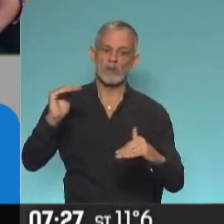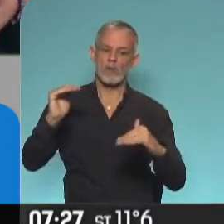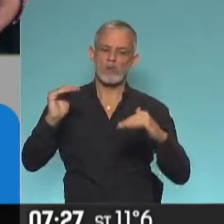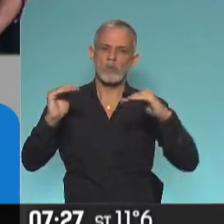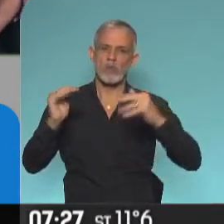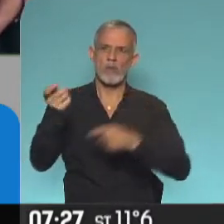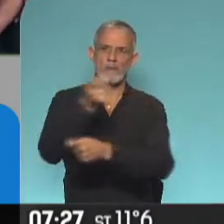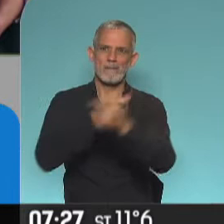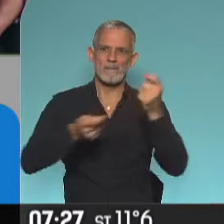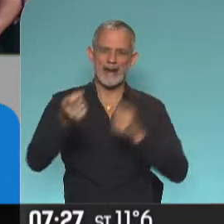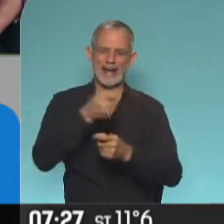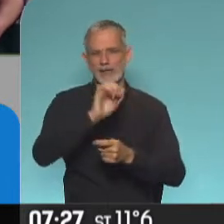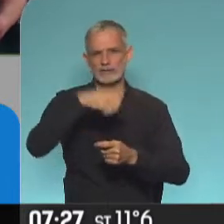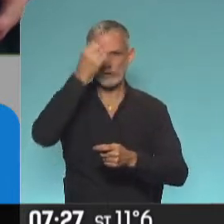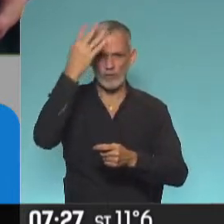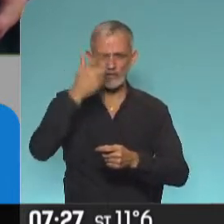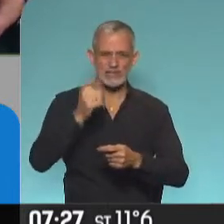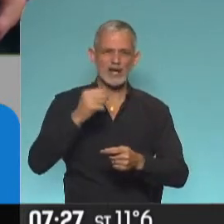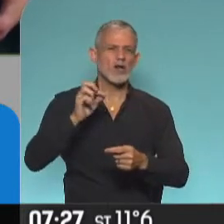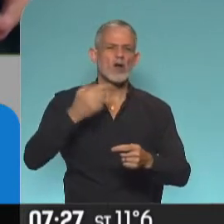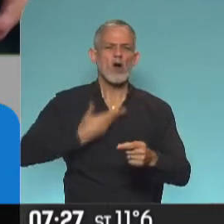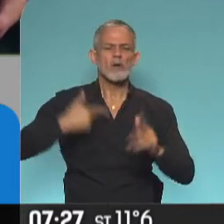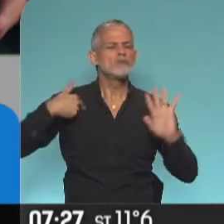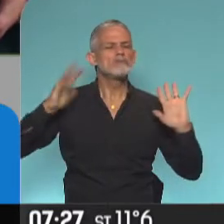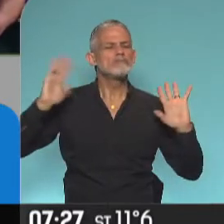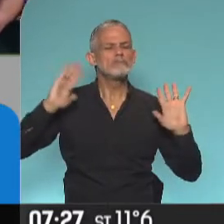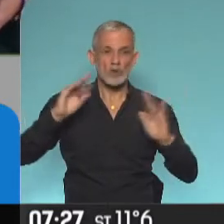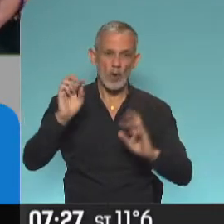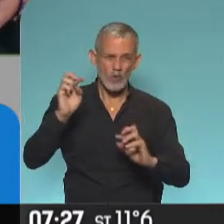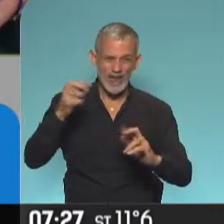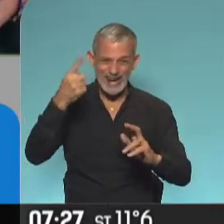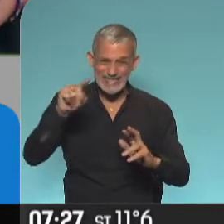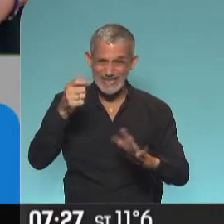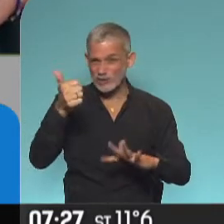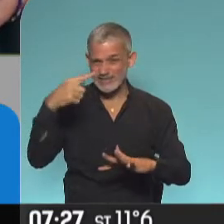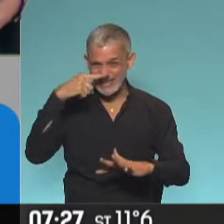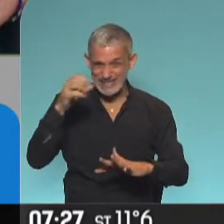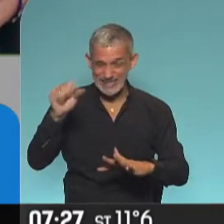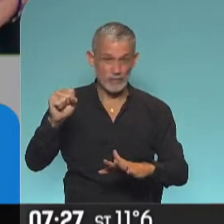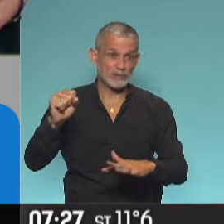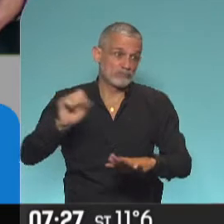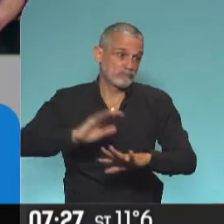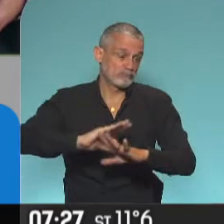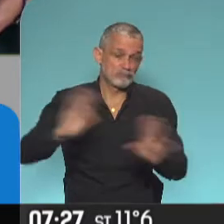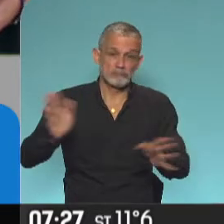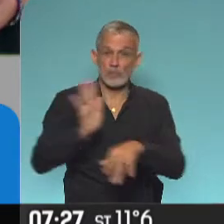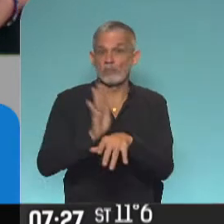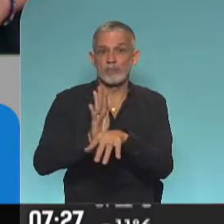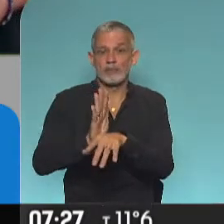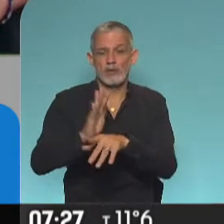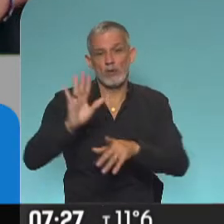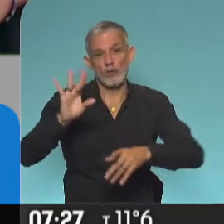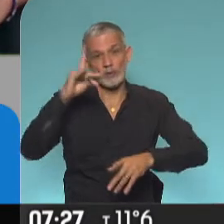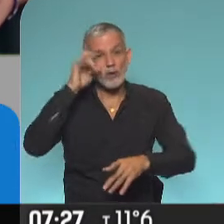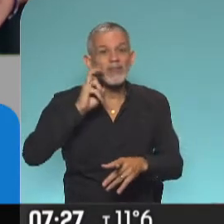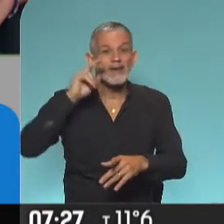del mercado. Y esto el gobierno lo descarta porque un dólar a 167 pesos sería una devaluación brutal que